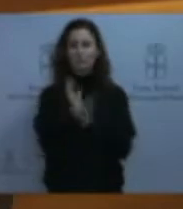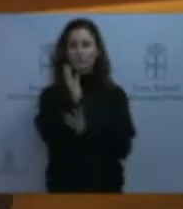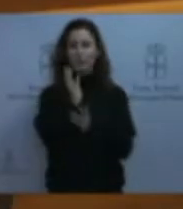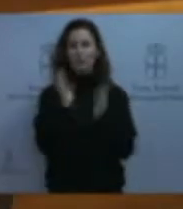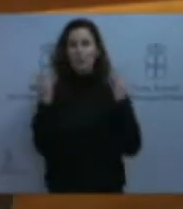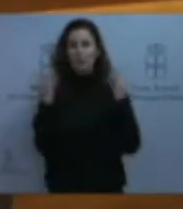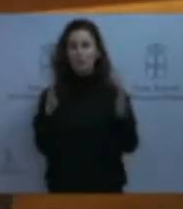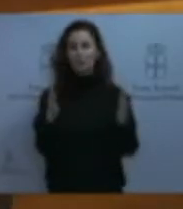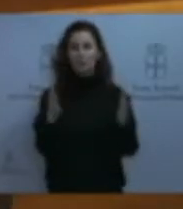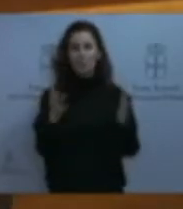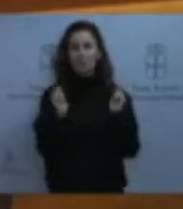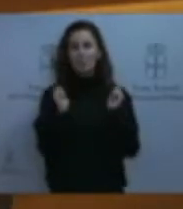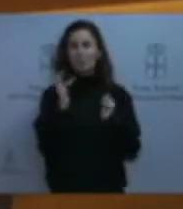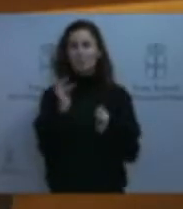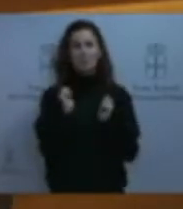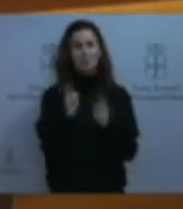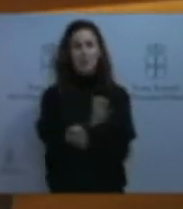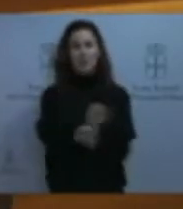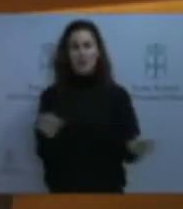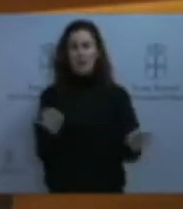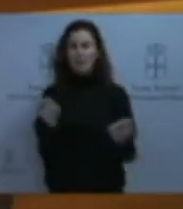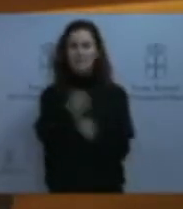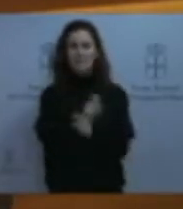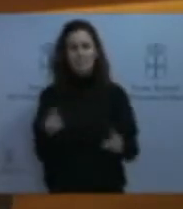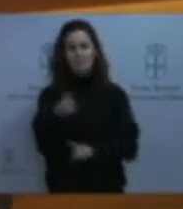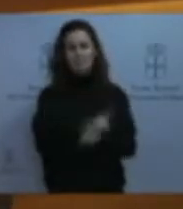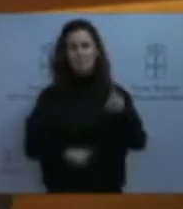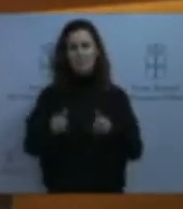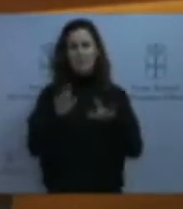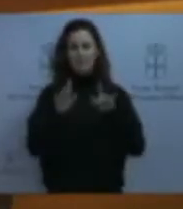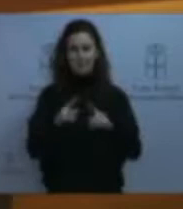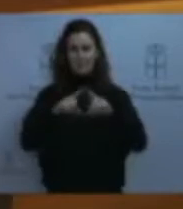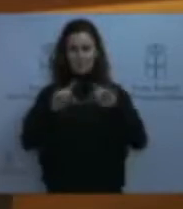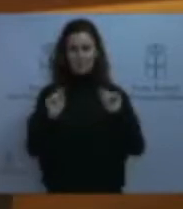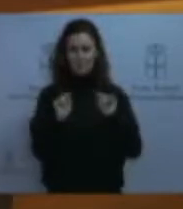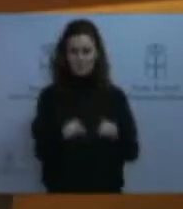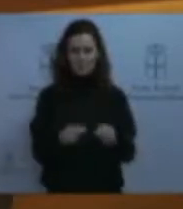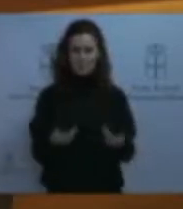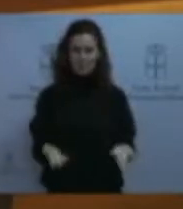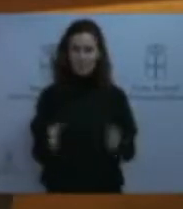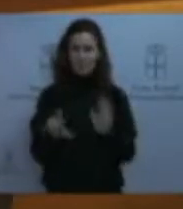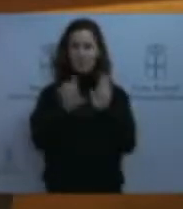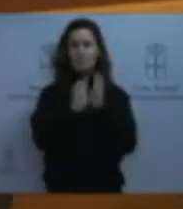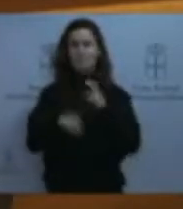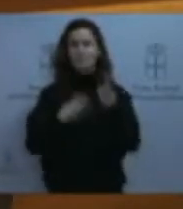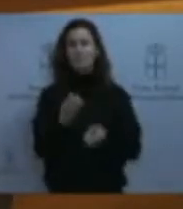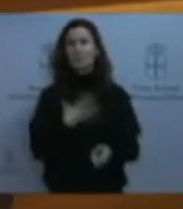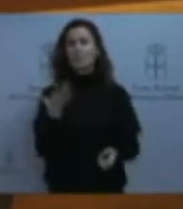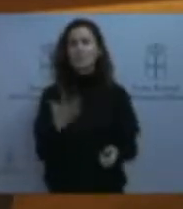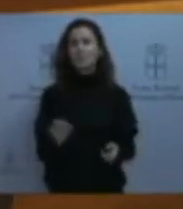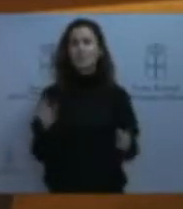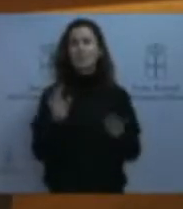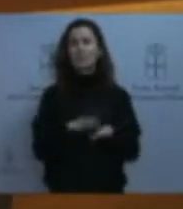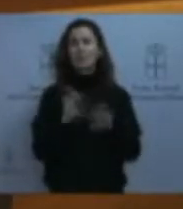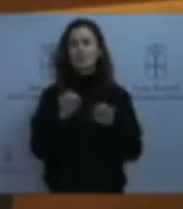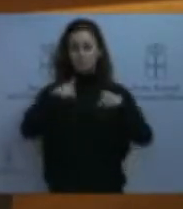mayor problema que sufre el territorio asturiano. Pero esta ley podría haberse modificado de manera que